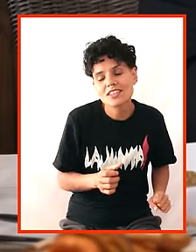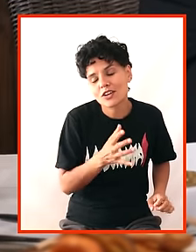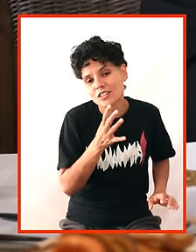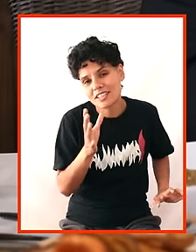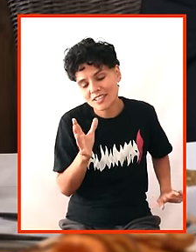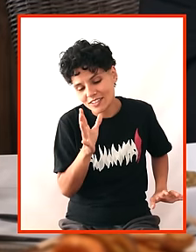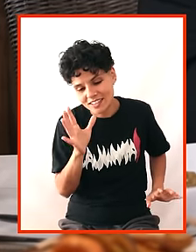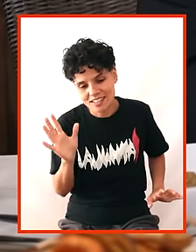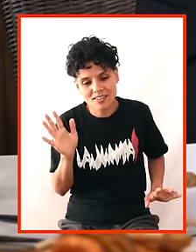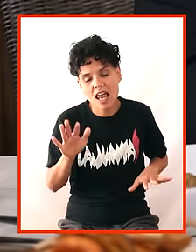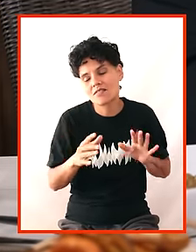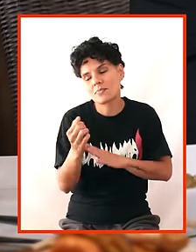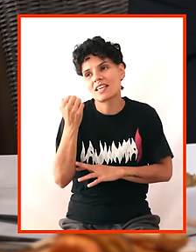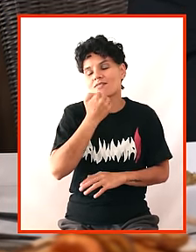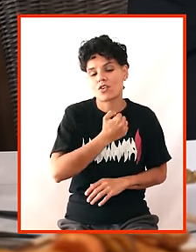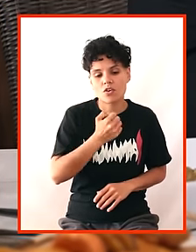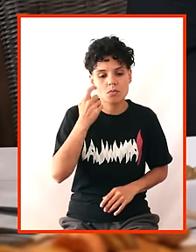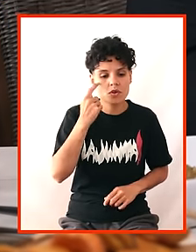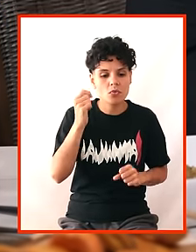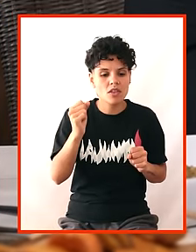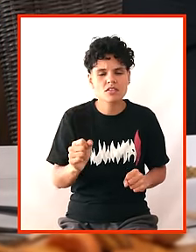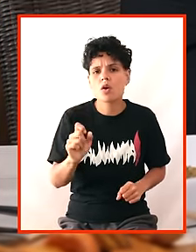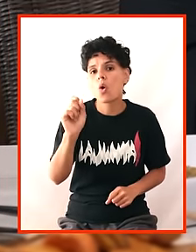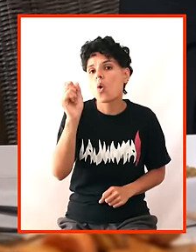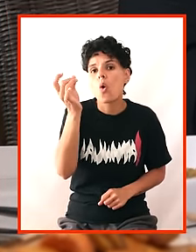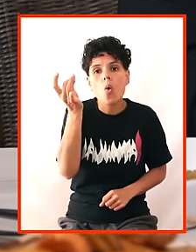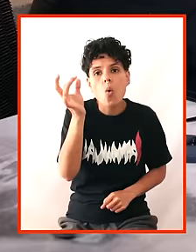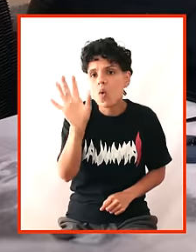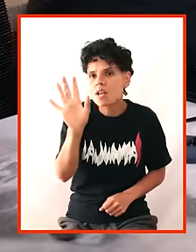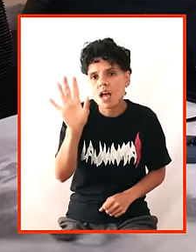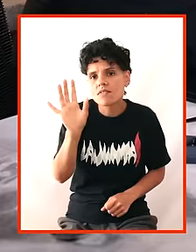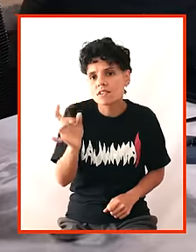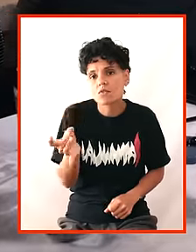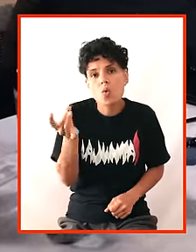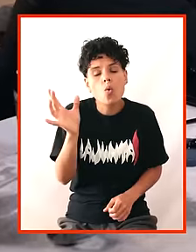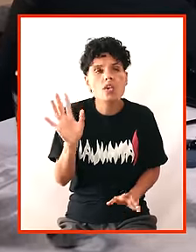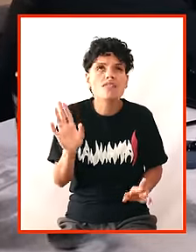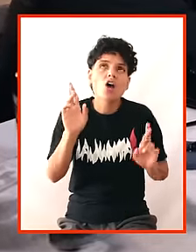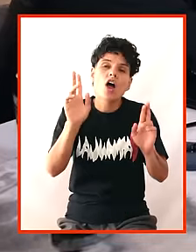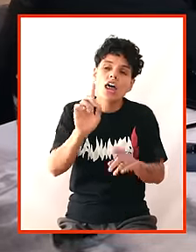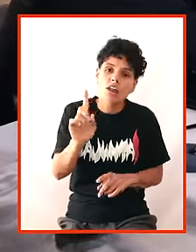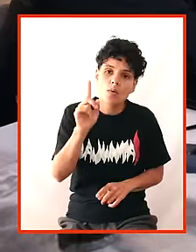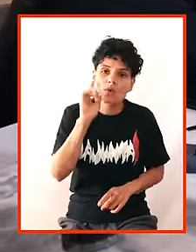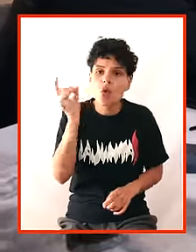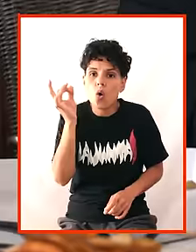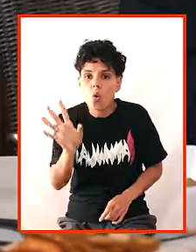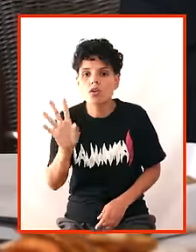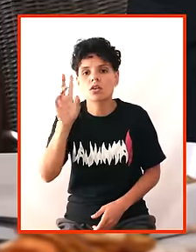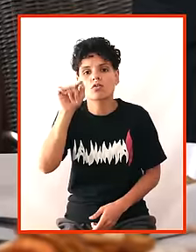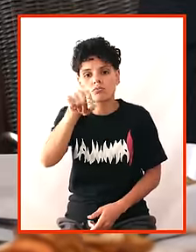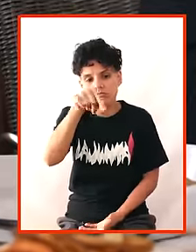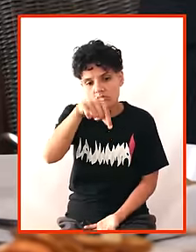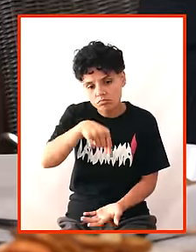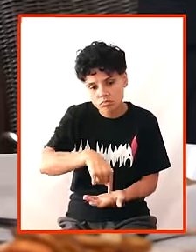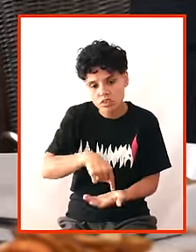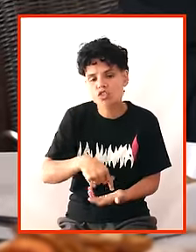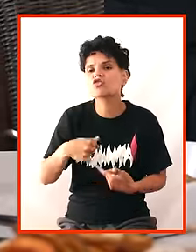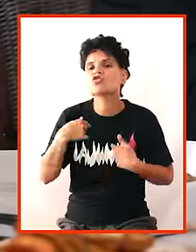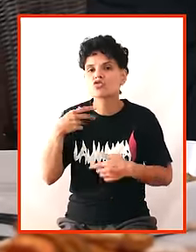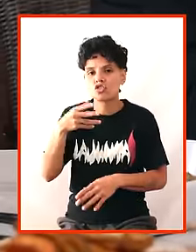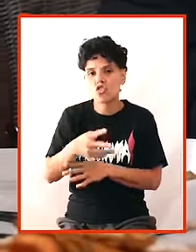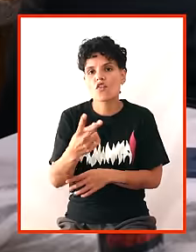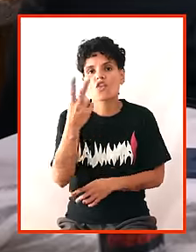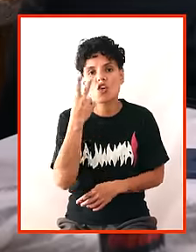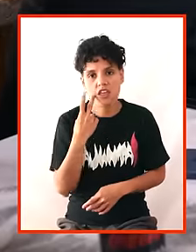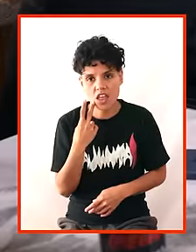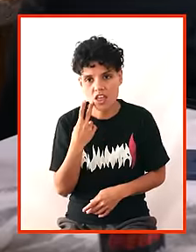otro, pero ponte tú que sea la única vez que lo hagamos. Tiene que ser memorable. Sí. Hay que estar ahí a la altura de las circunstancias. Yo voy a ir los dos días. Me parece